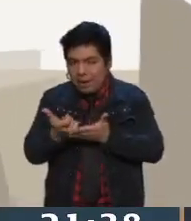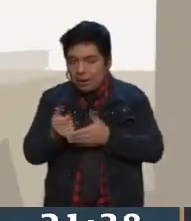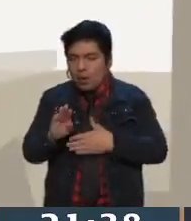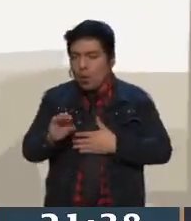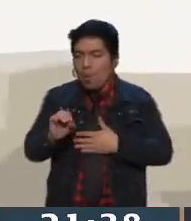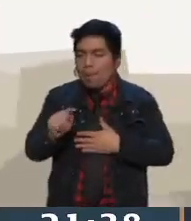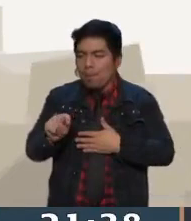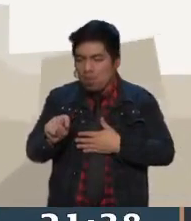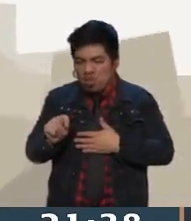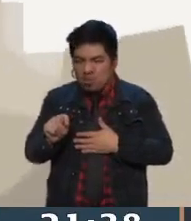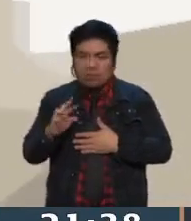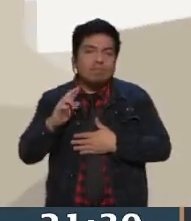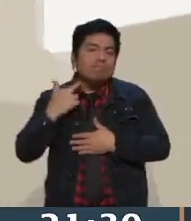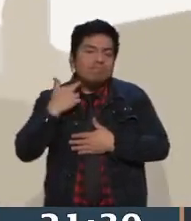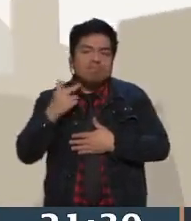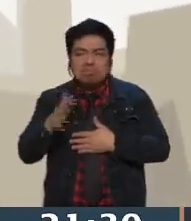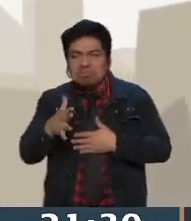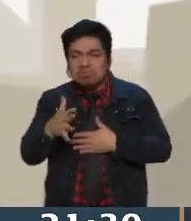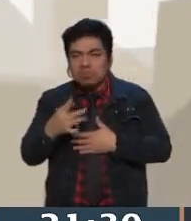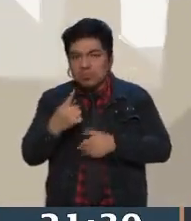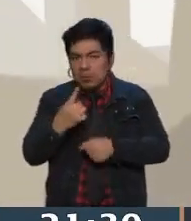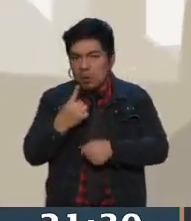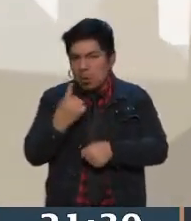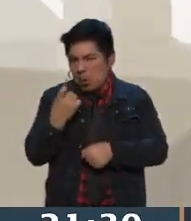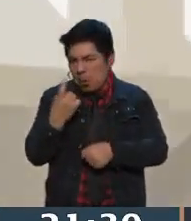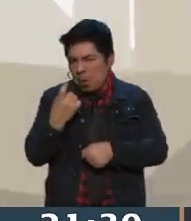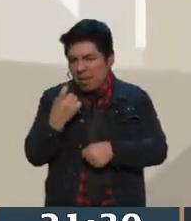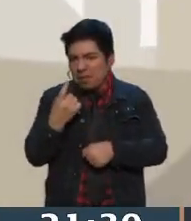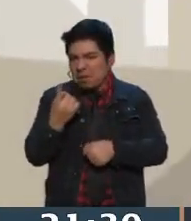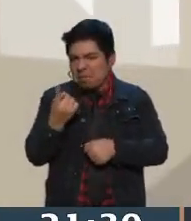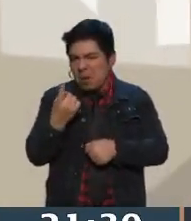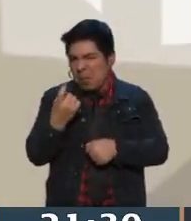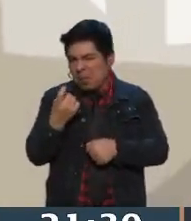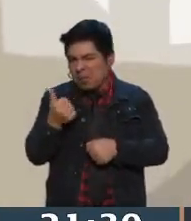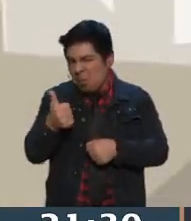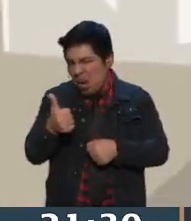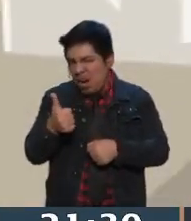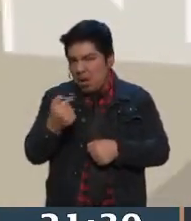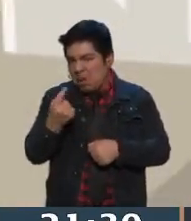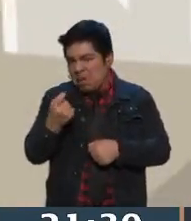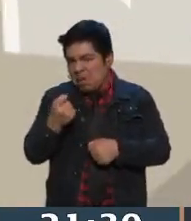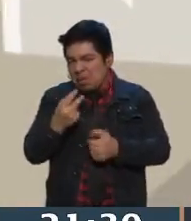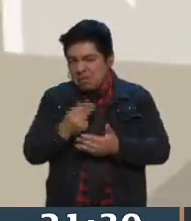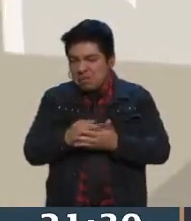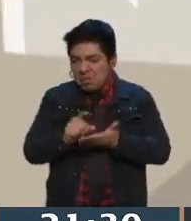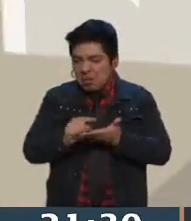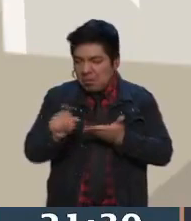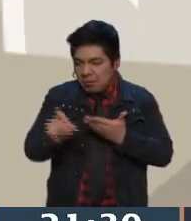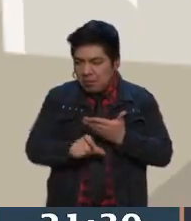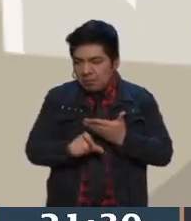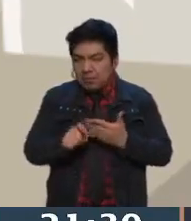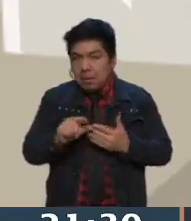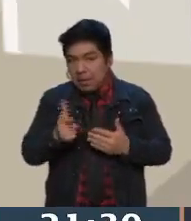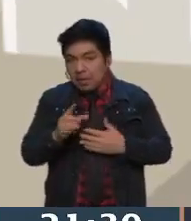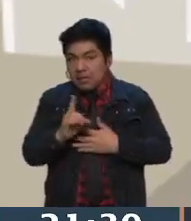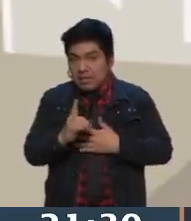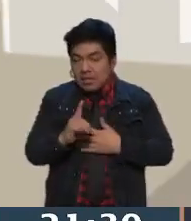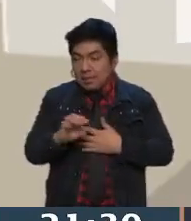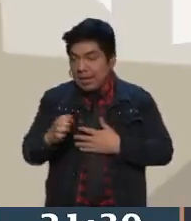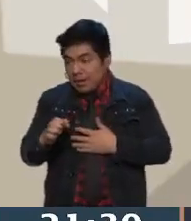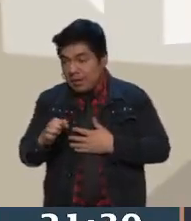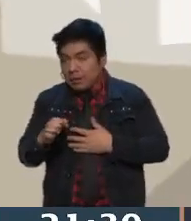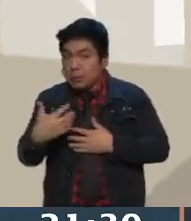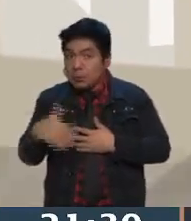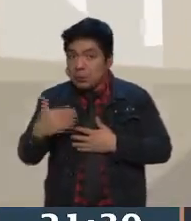robot, costaba $1 por tweet o $1 por like. Sin embargo, entre diciembre y enero,